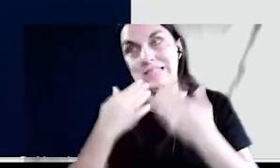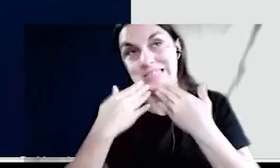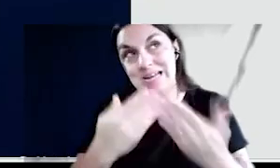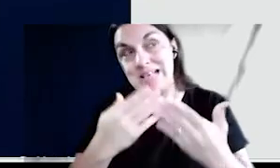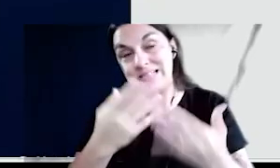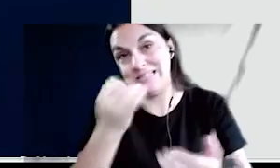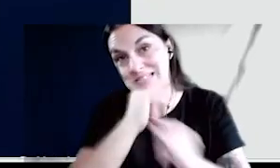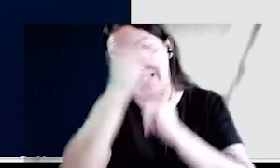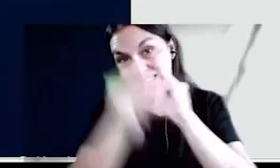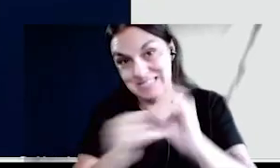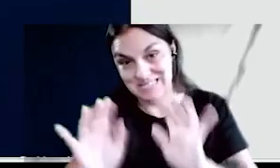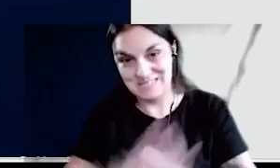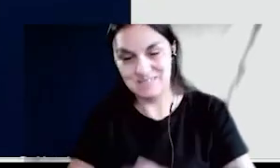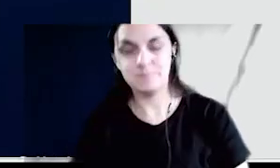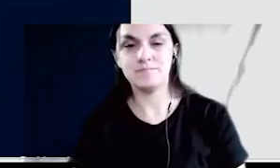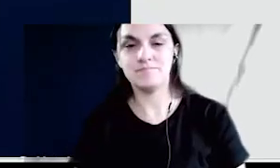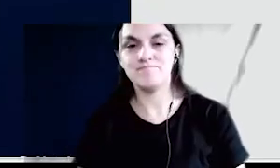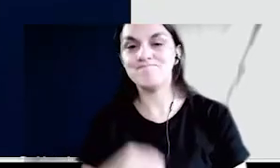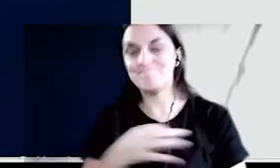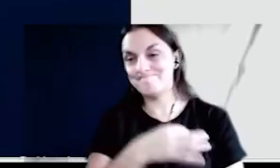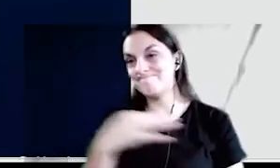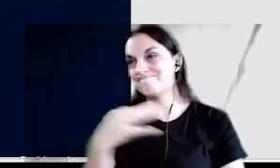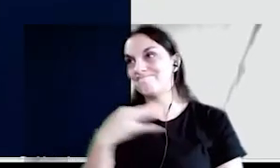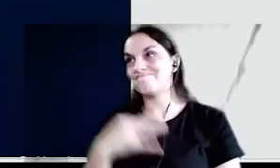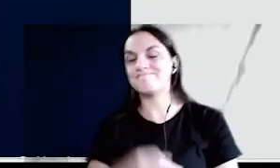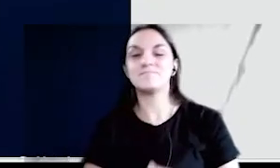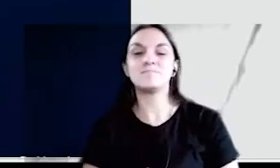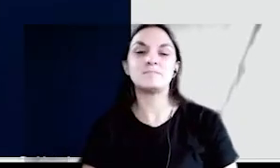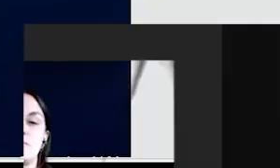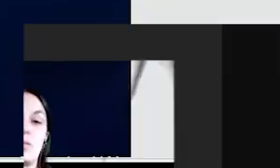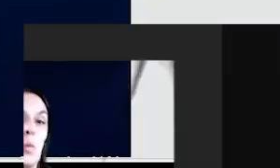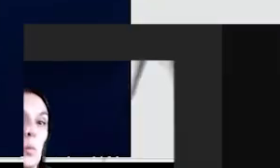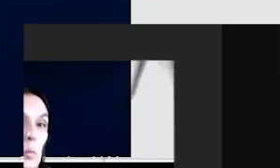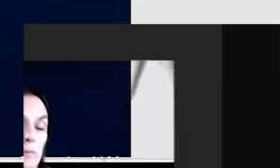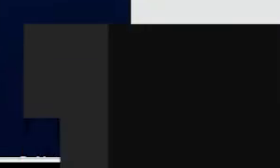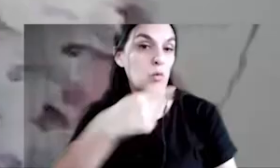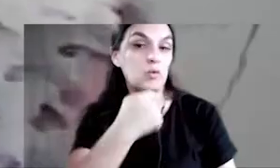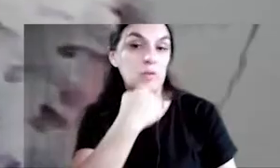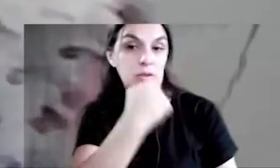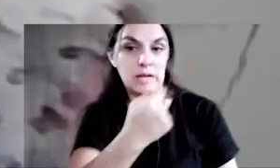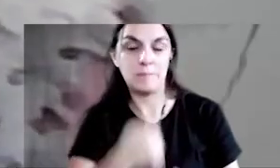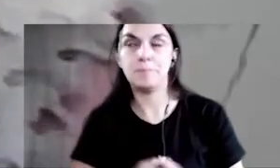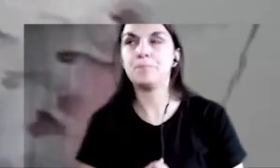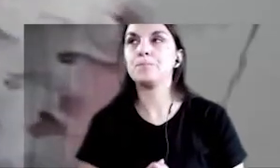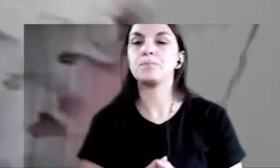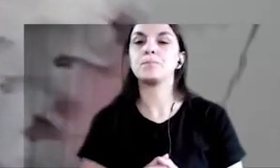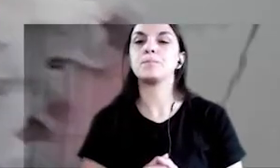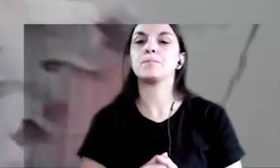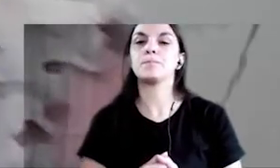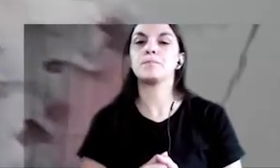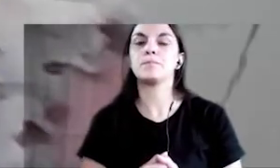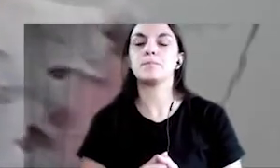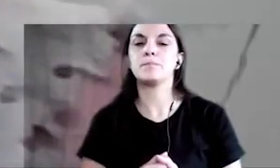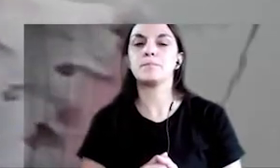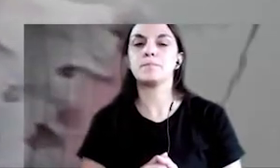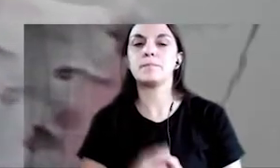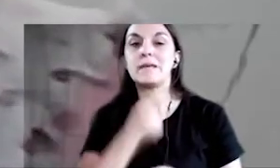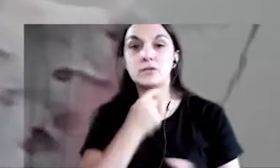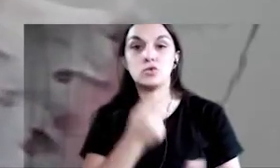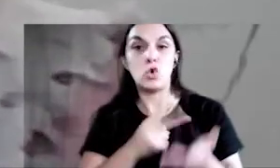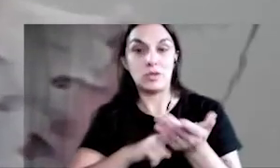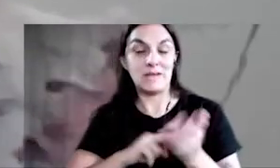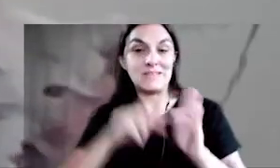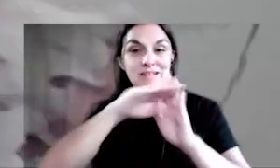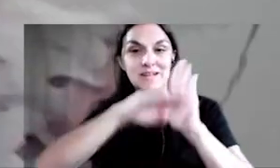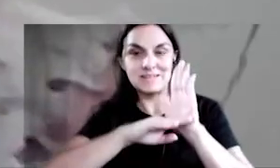saberlo, tenerlo en cuenta. Sí, sí, totalmente. Eh, va- Vamos a otra más. Si podés reiterar requisitos